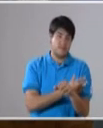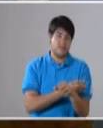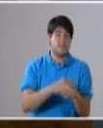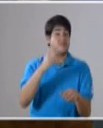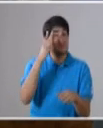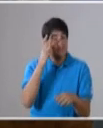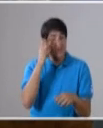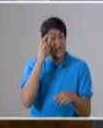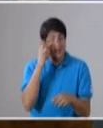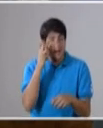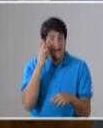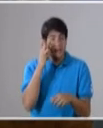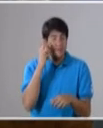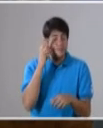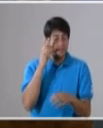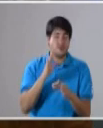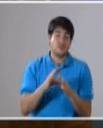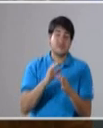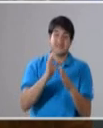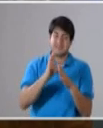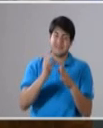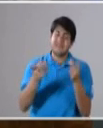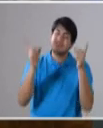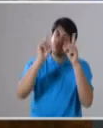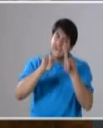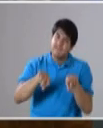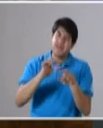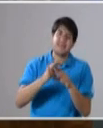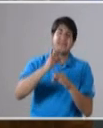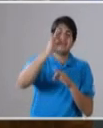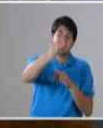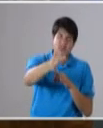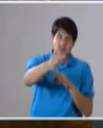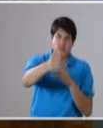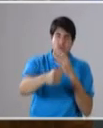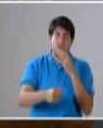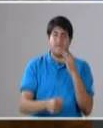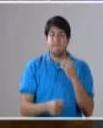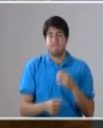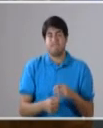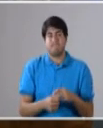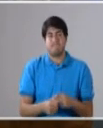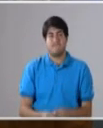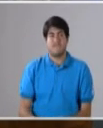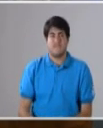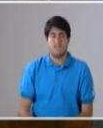Lo que va a suceder. Según este verso, ¿qué es lo que tiene que escuchar?